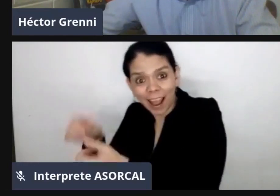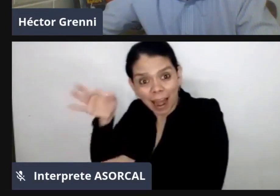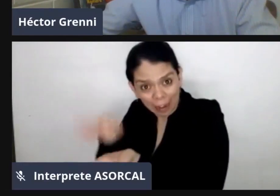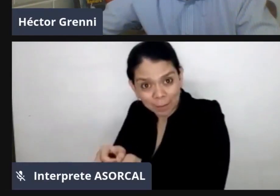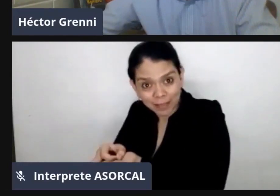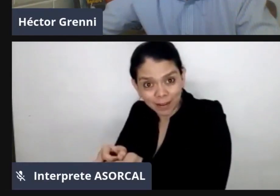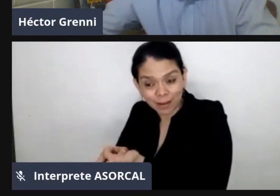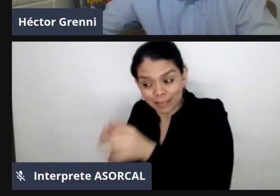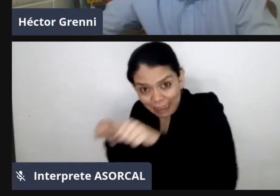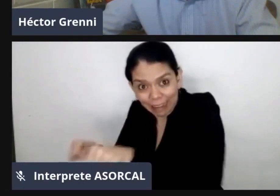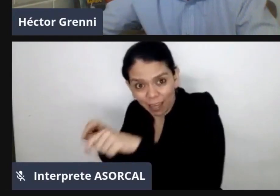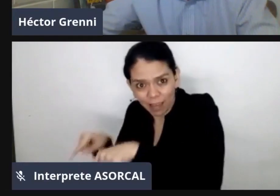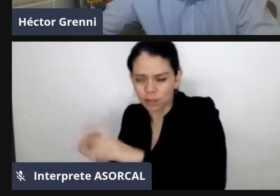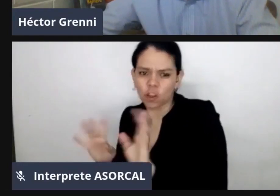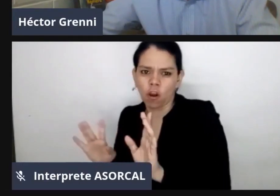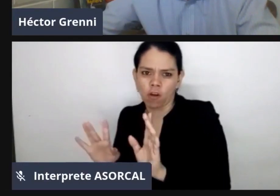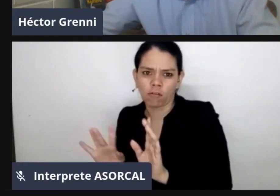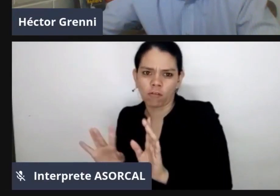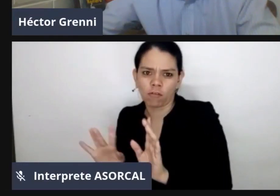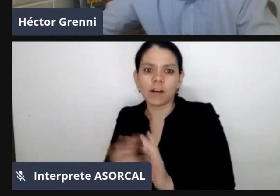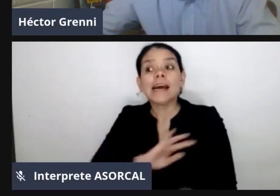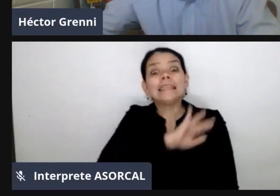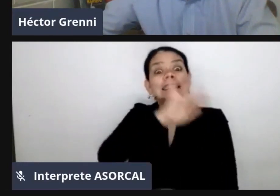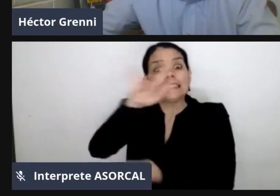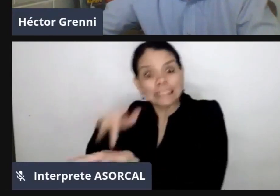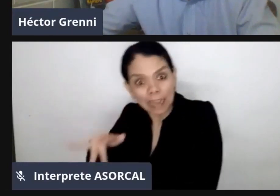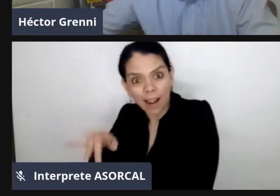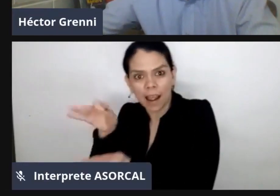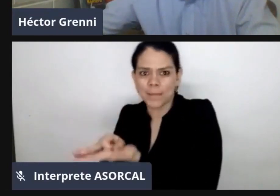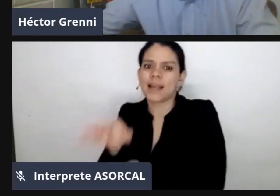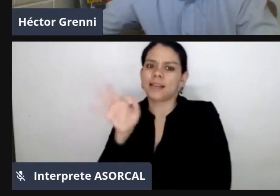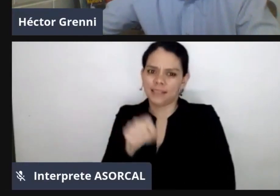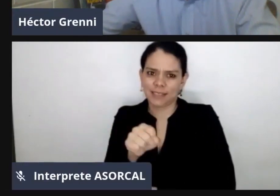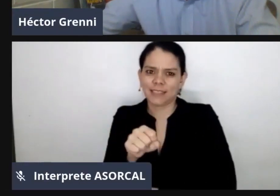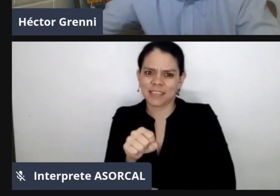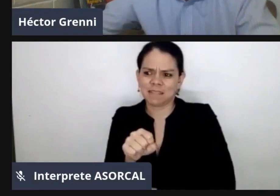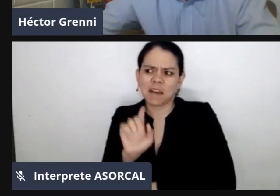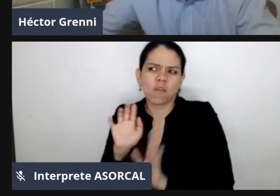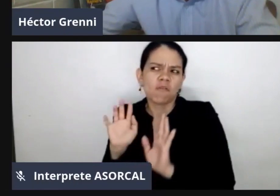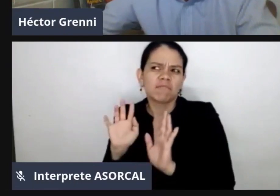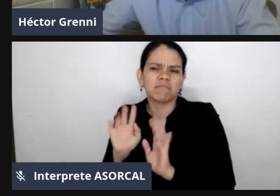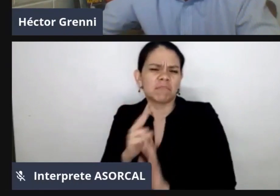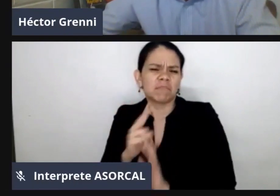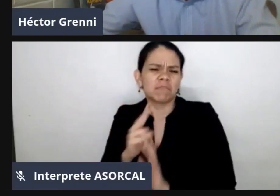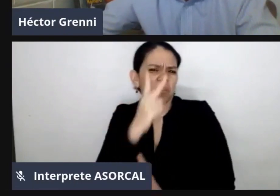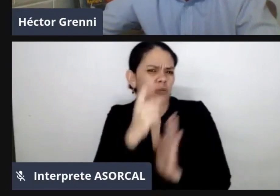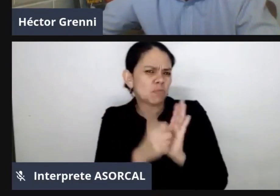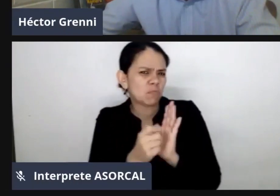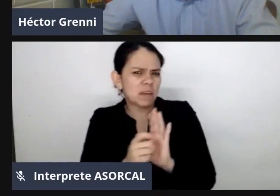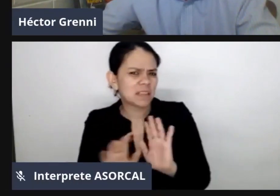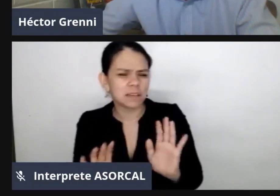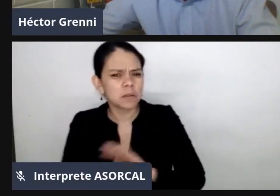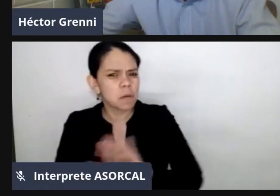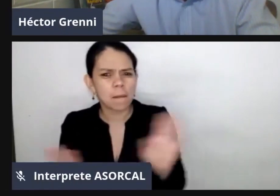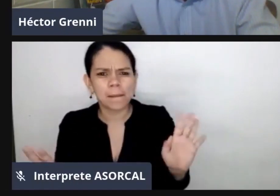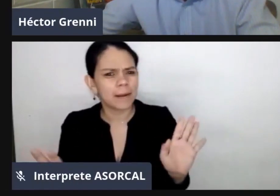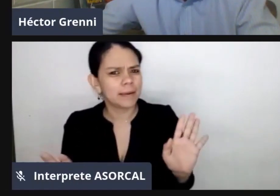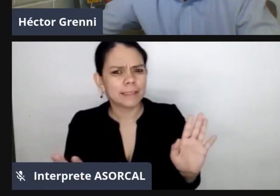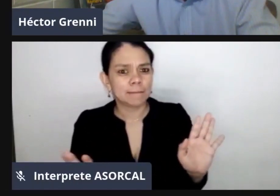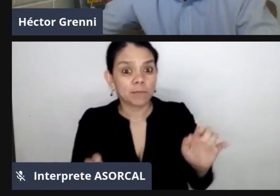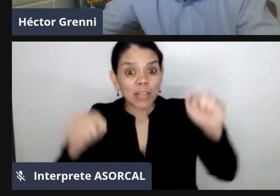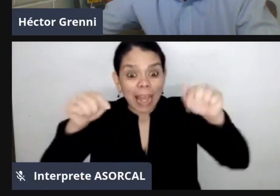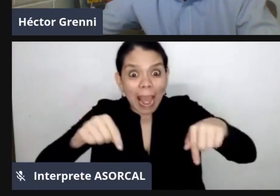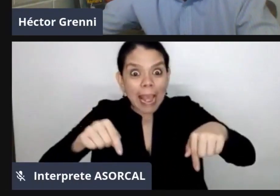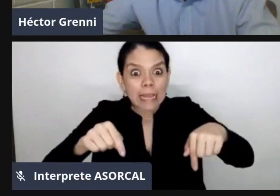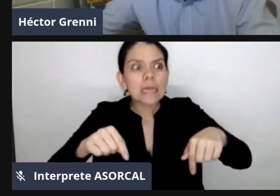la guerra. Quizás solo en esos 2 momentos los habitantes de la capital vieron la guerra